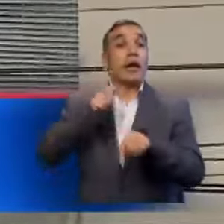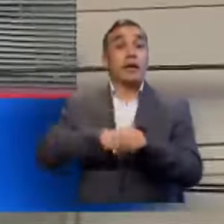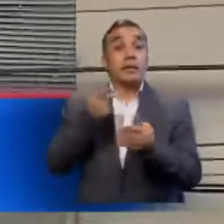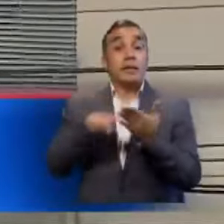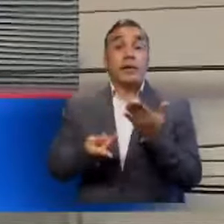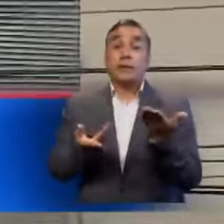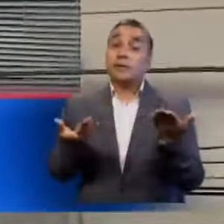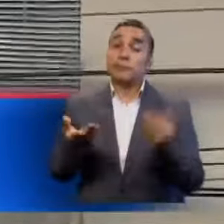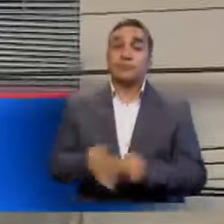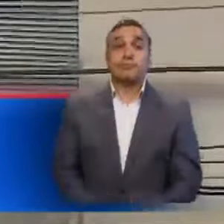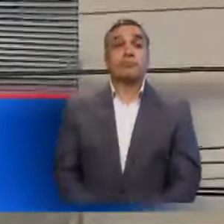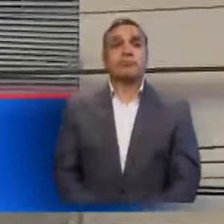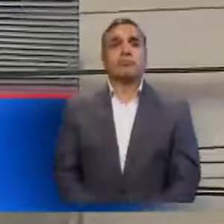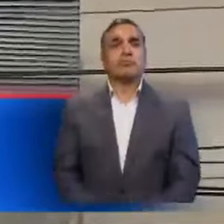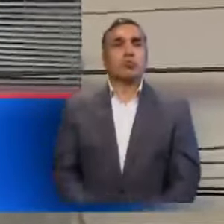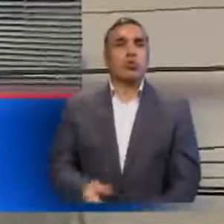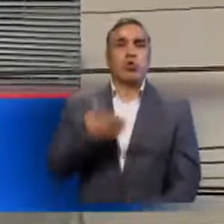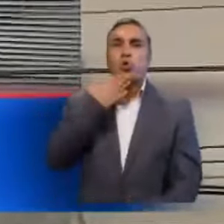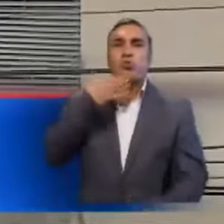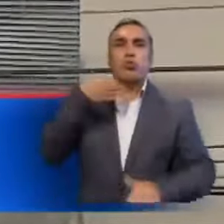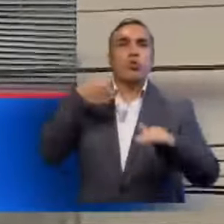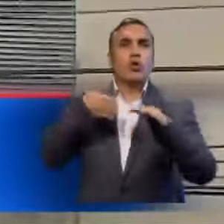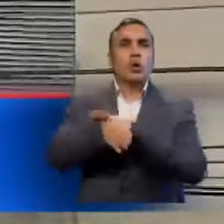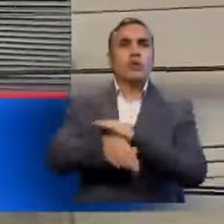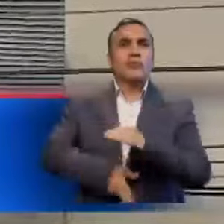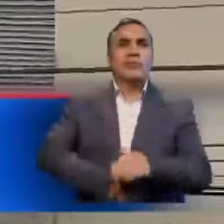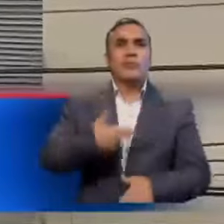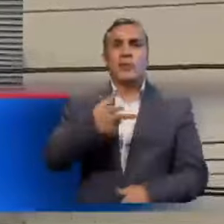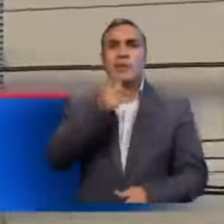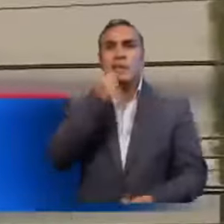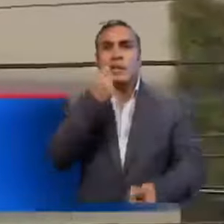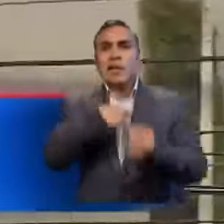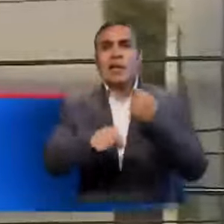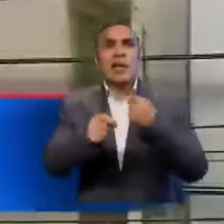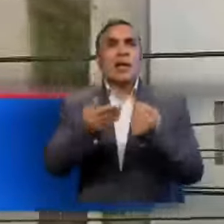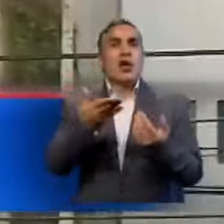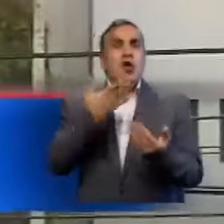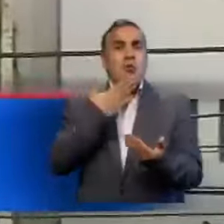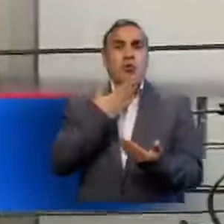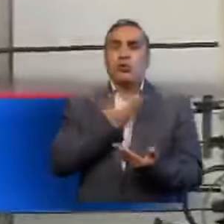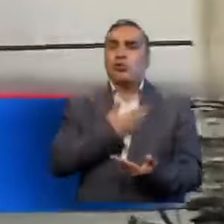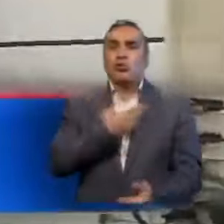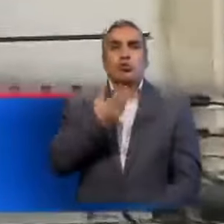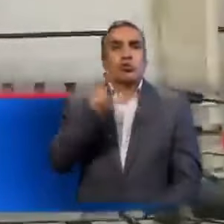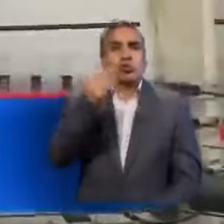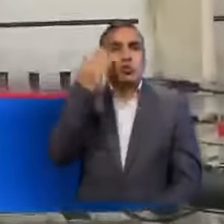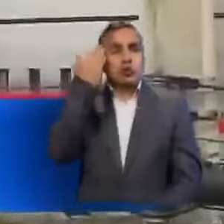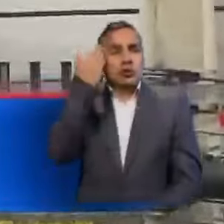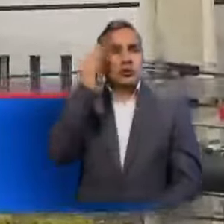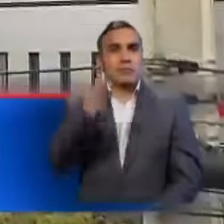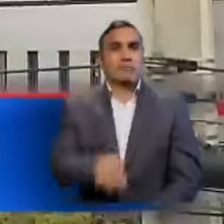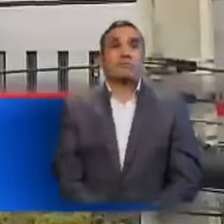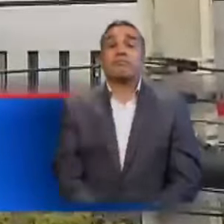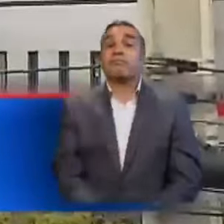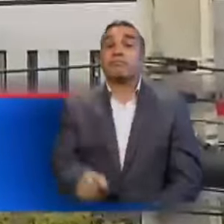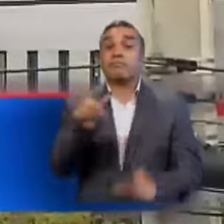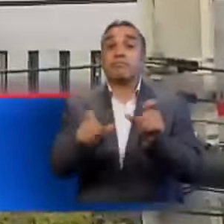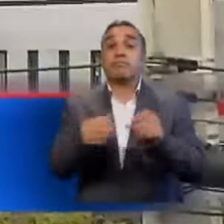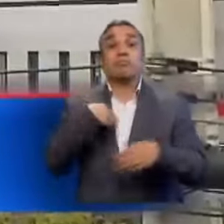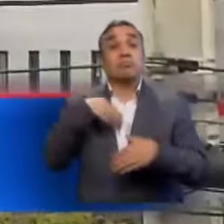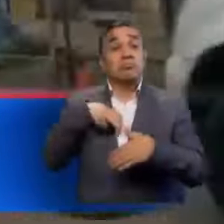así. El misterio es cómo ingresan, quién las proporciona, quién vende este armamento que los reclusos tienen